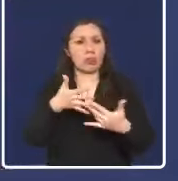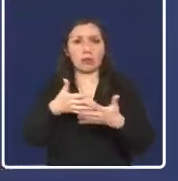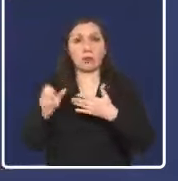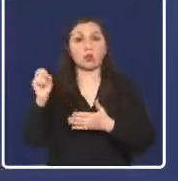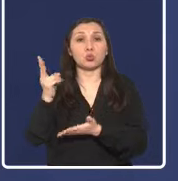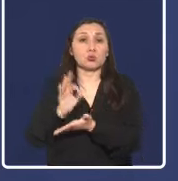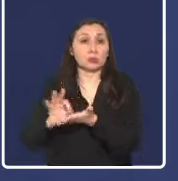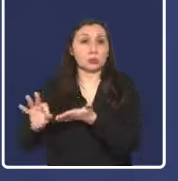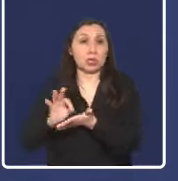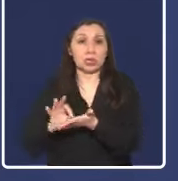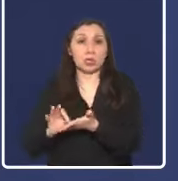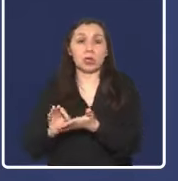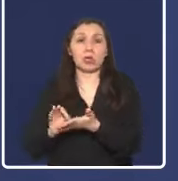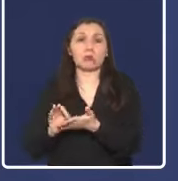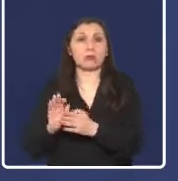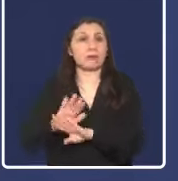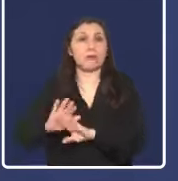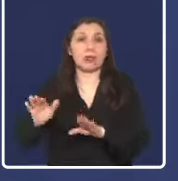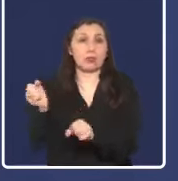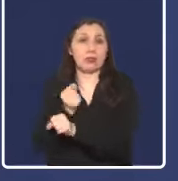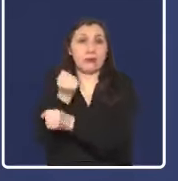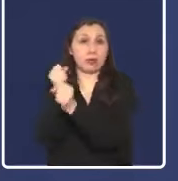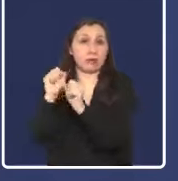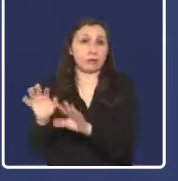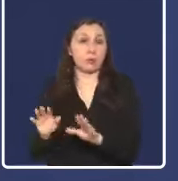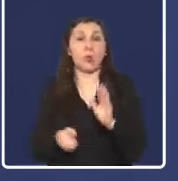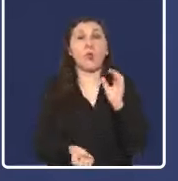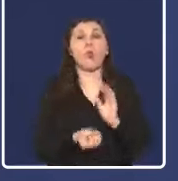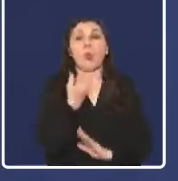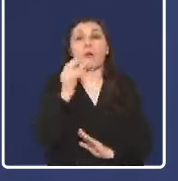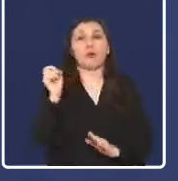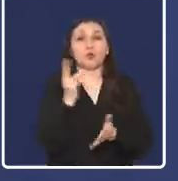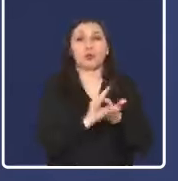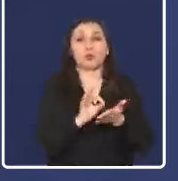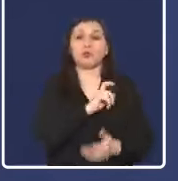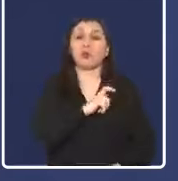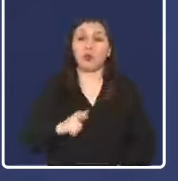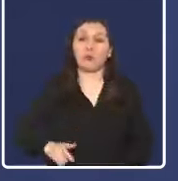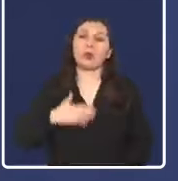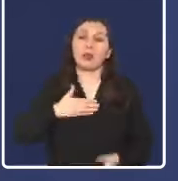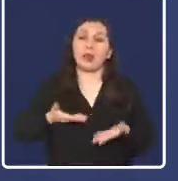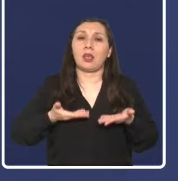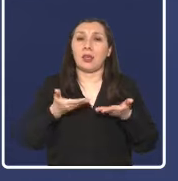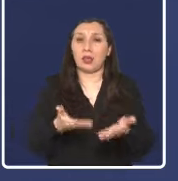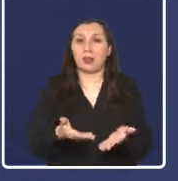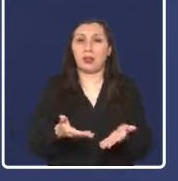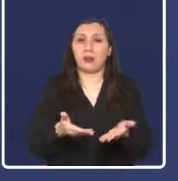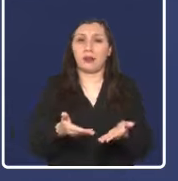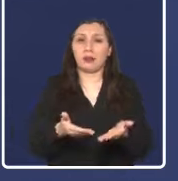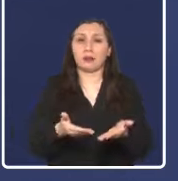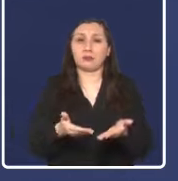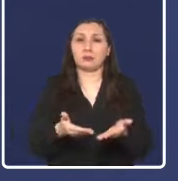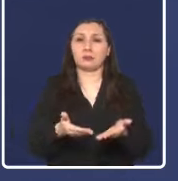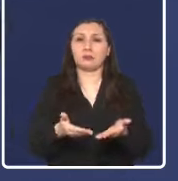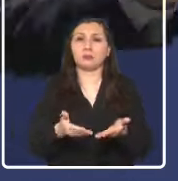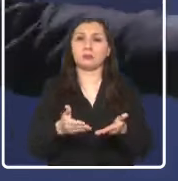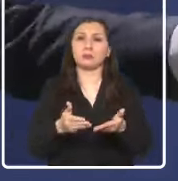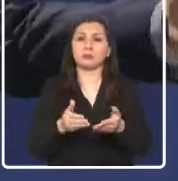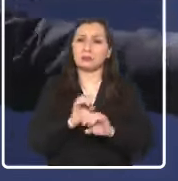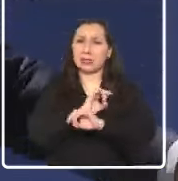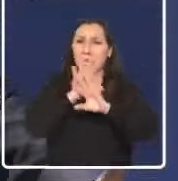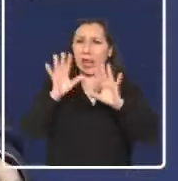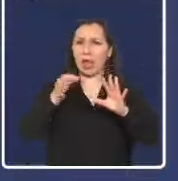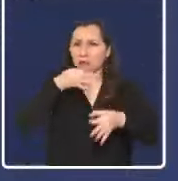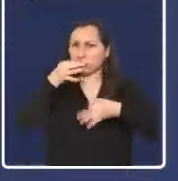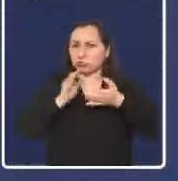el subsecretario no está en funciones, hay un nuevo subsecretario y el gobierno tiene la disposición a ser muy